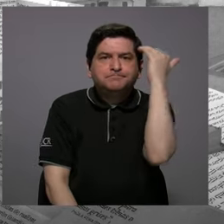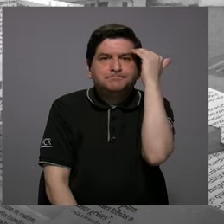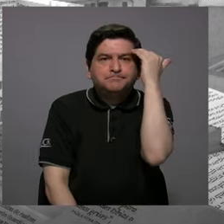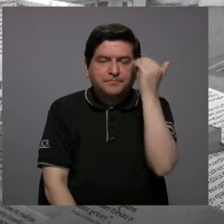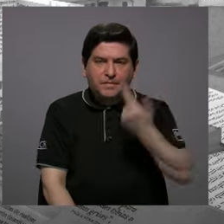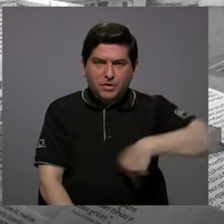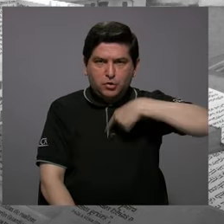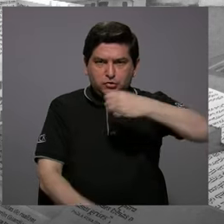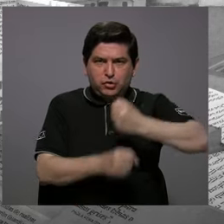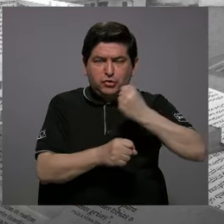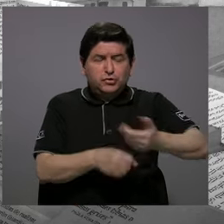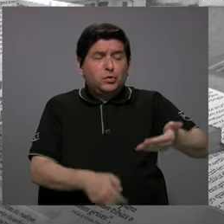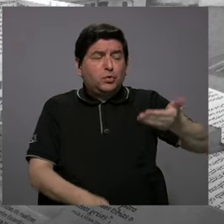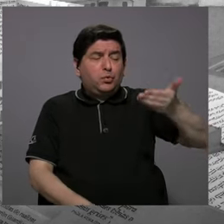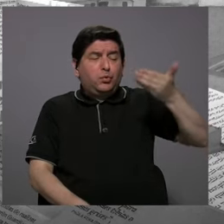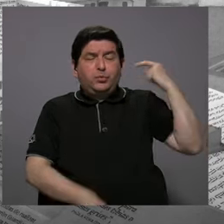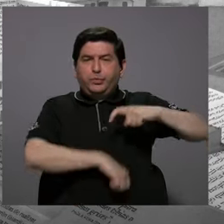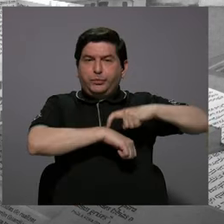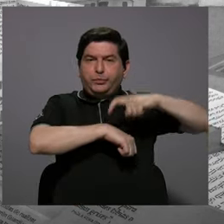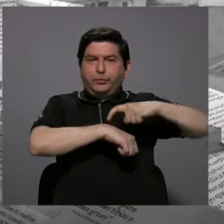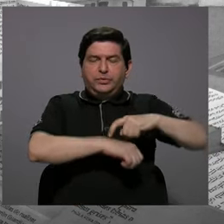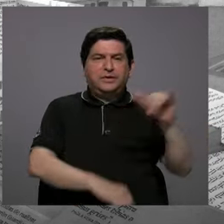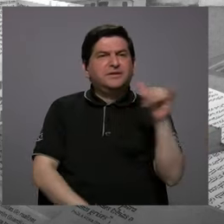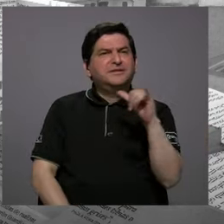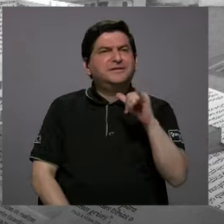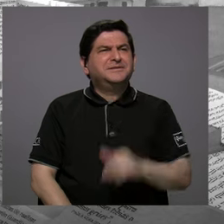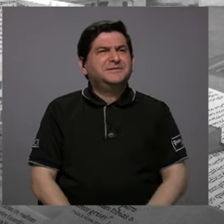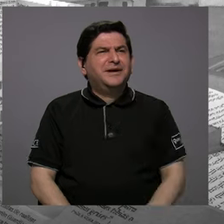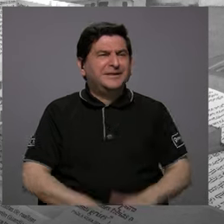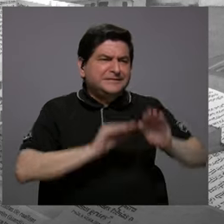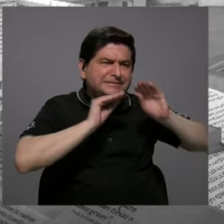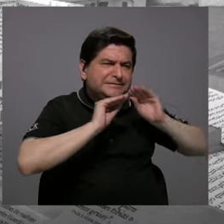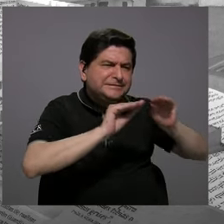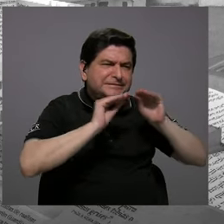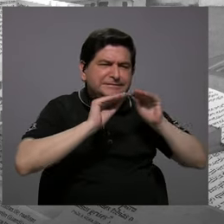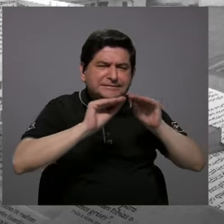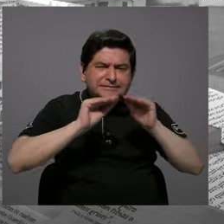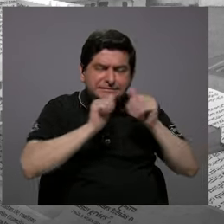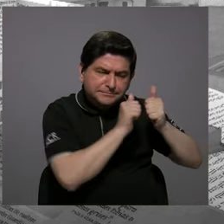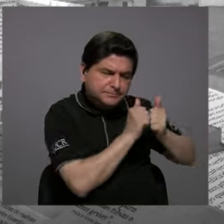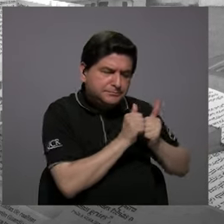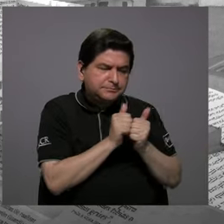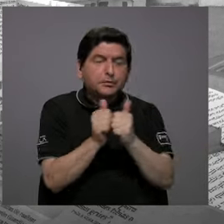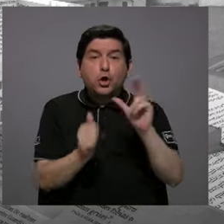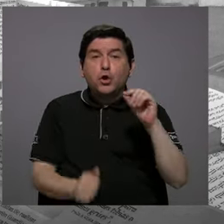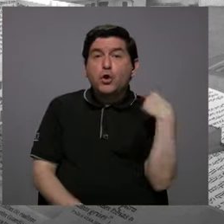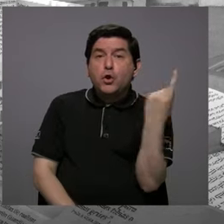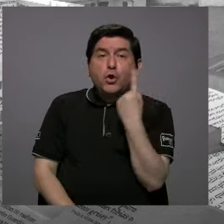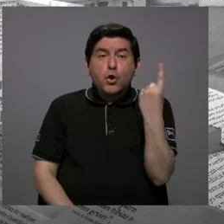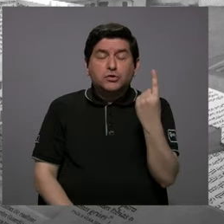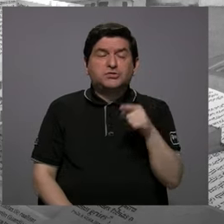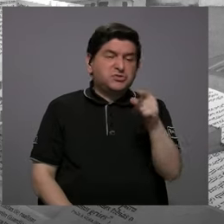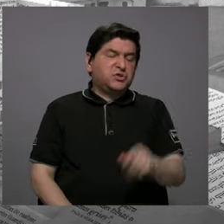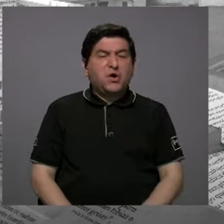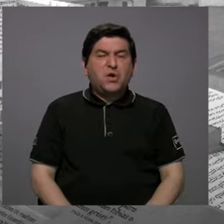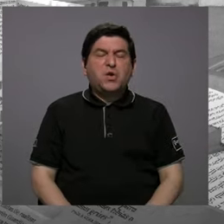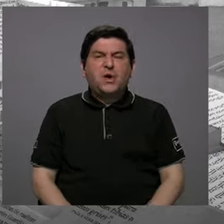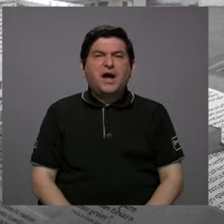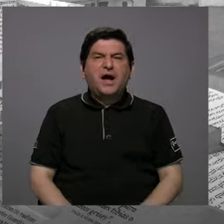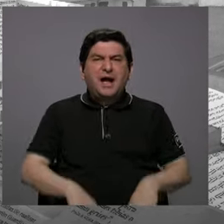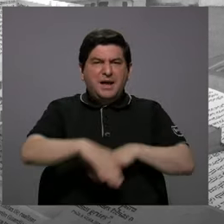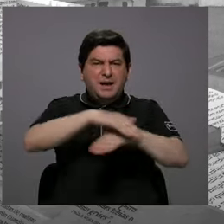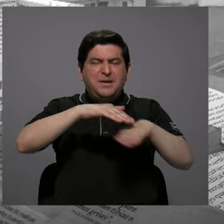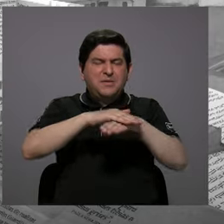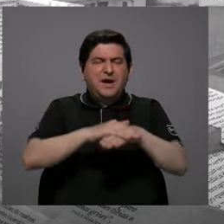nosotros venimos haciendo hace mucho que es también enseñando o acompañando a que no solo son plataformas integrales de